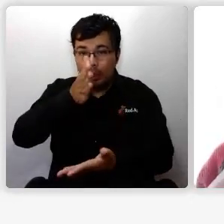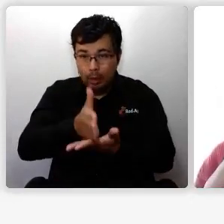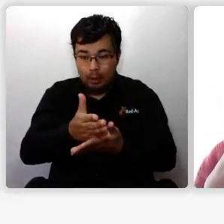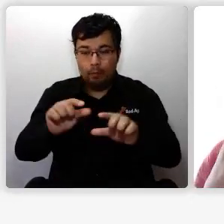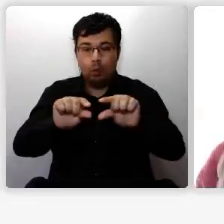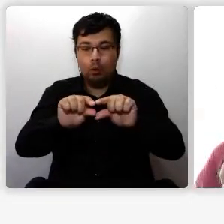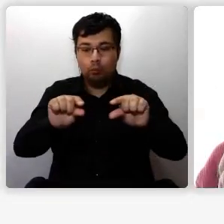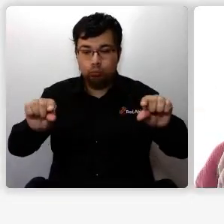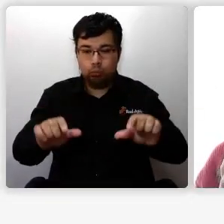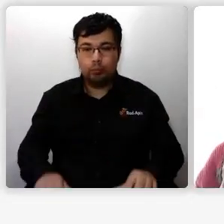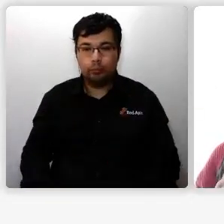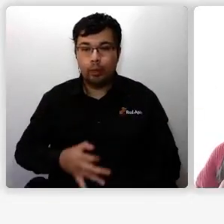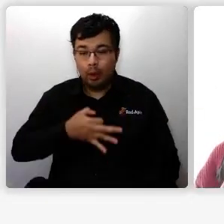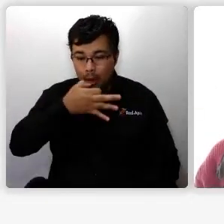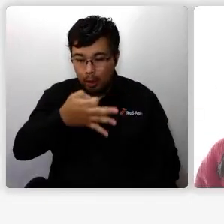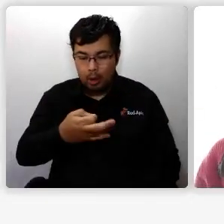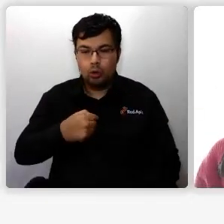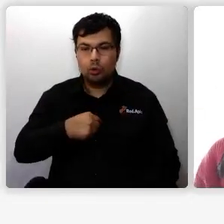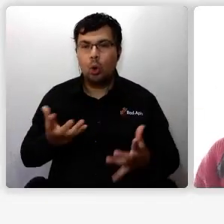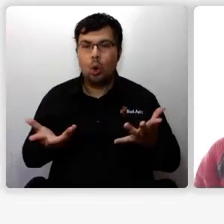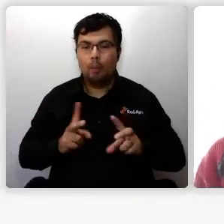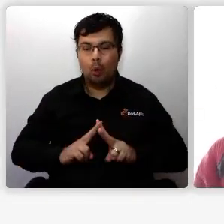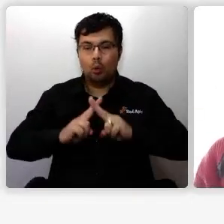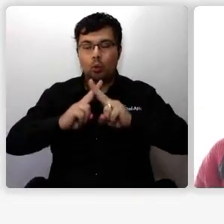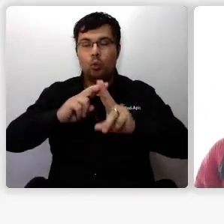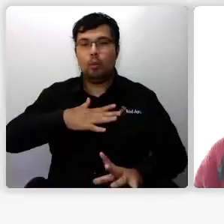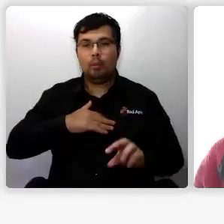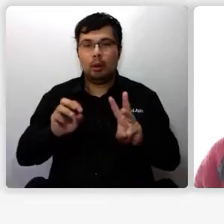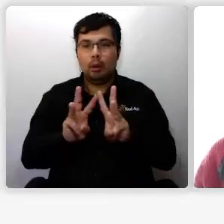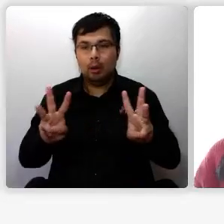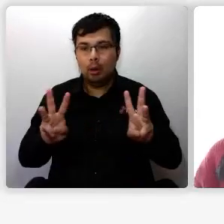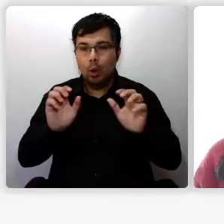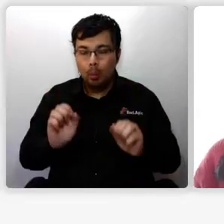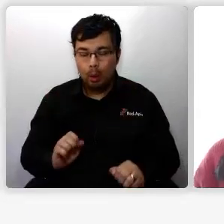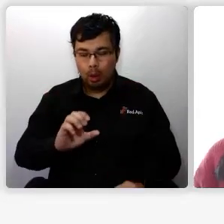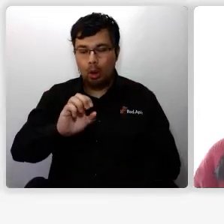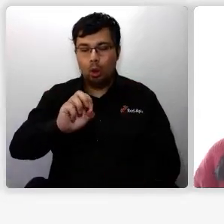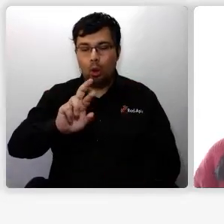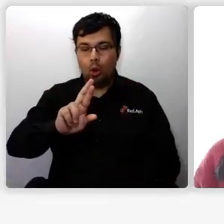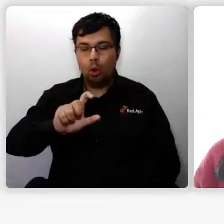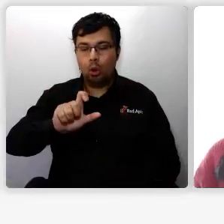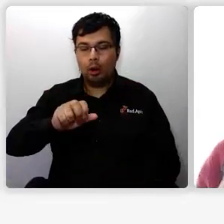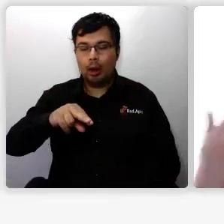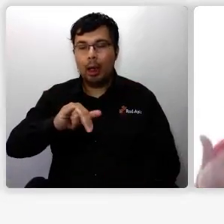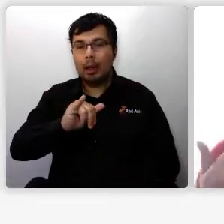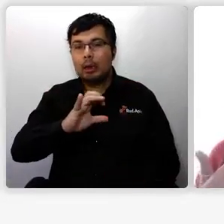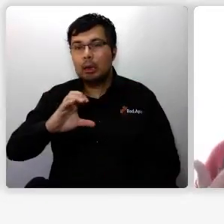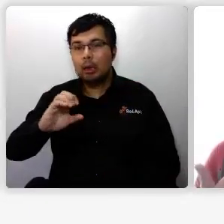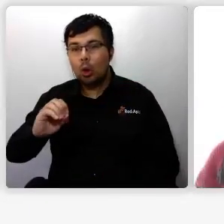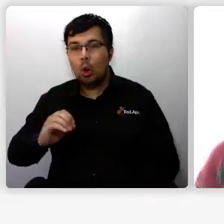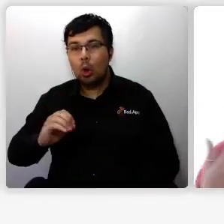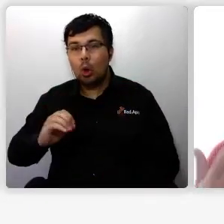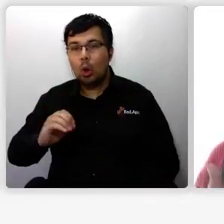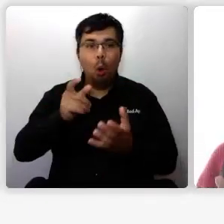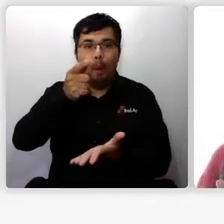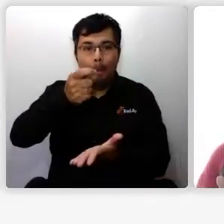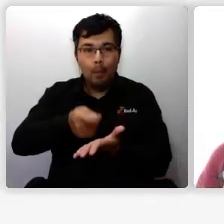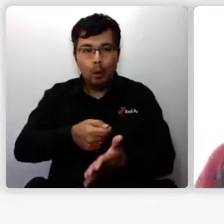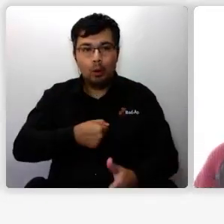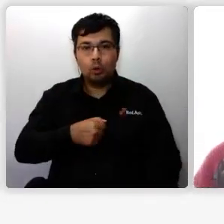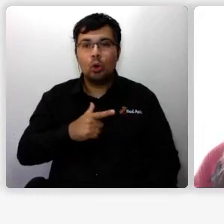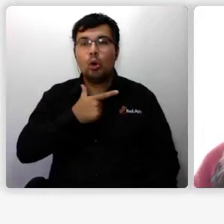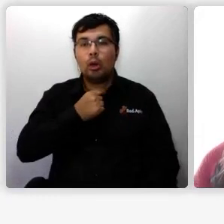sitio y cómo de alguna manera, o puede ser orgánico o puede ser pagado, yo trato de aparecer siempre en los primeros